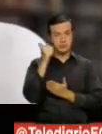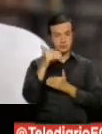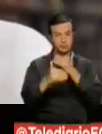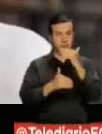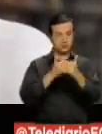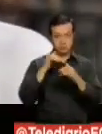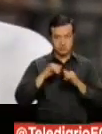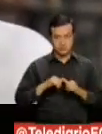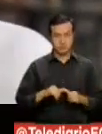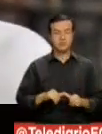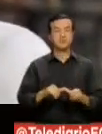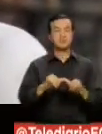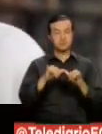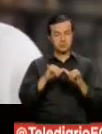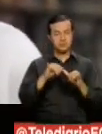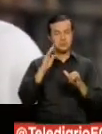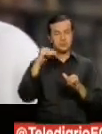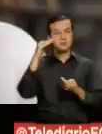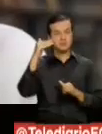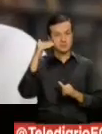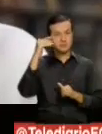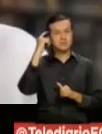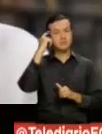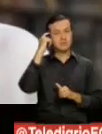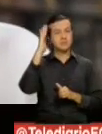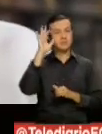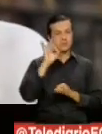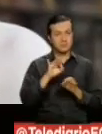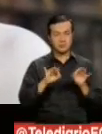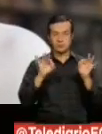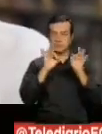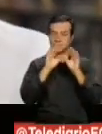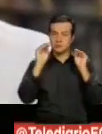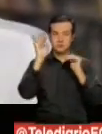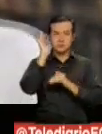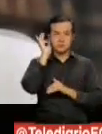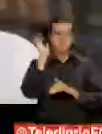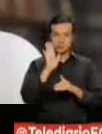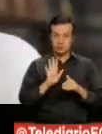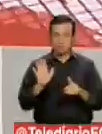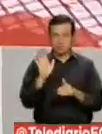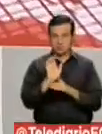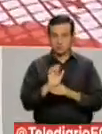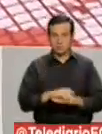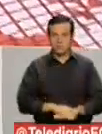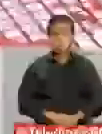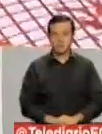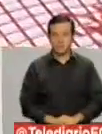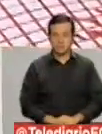yendo. Seguramente les va a llevar muchos pasos más allá a las mujeres del Ecuador.